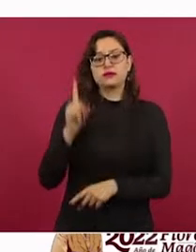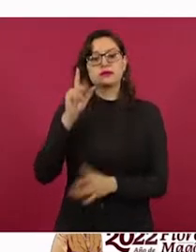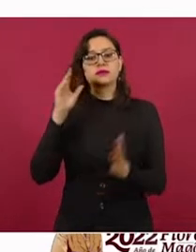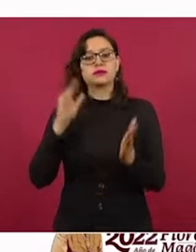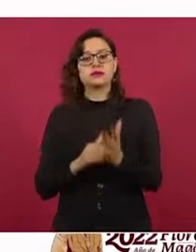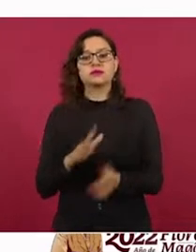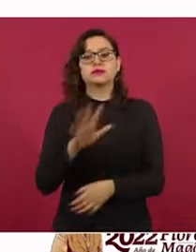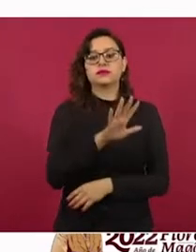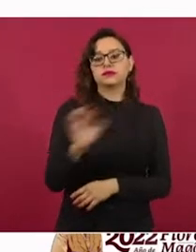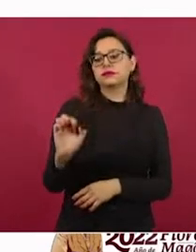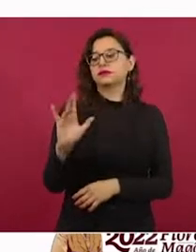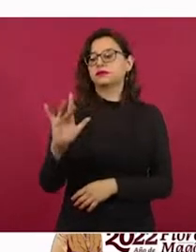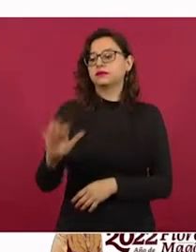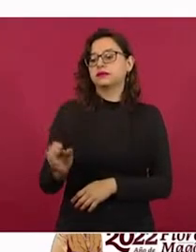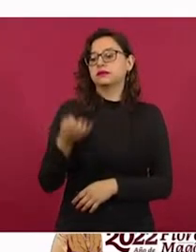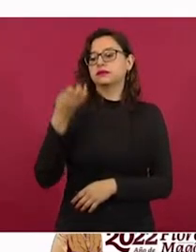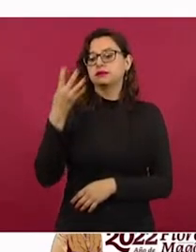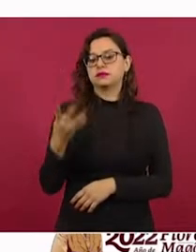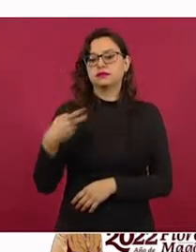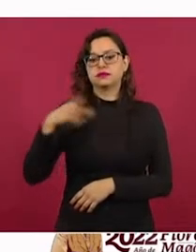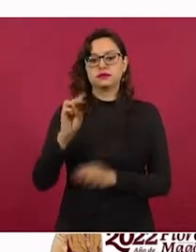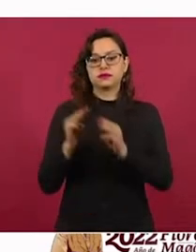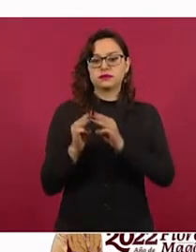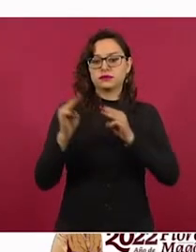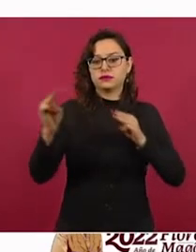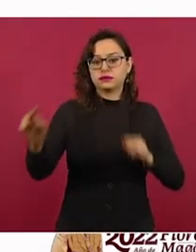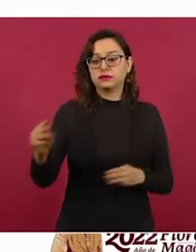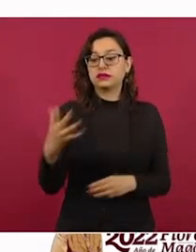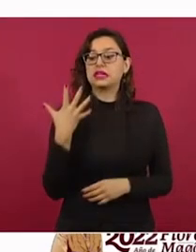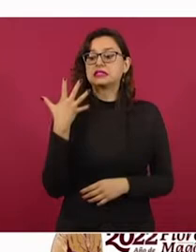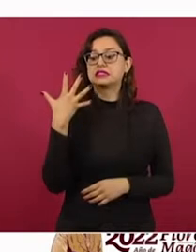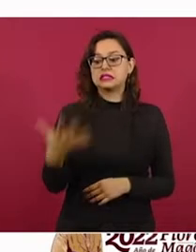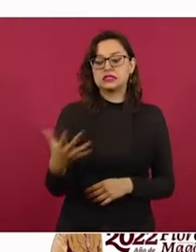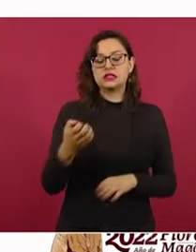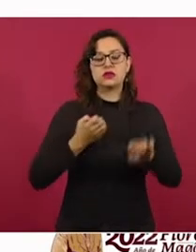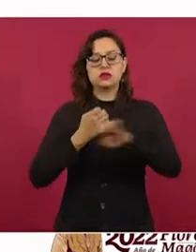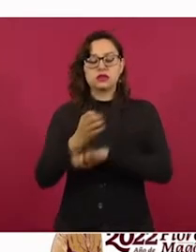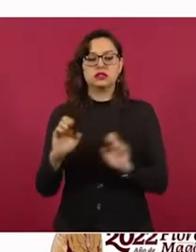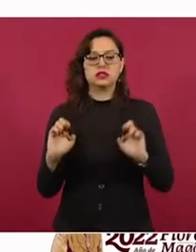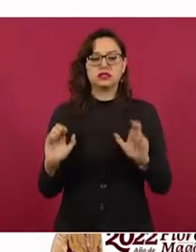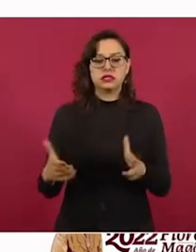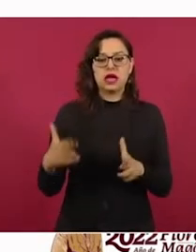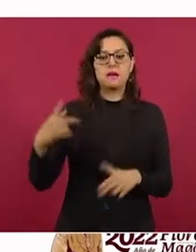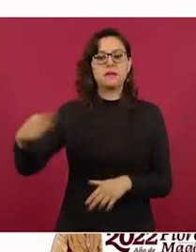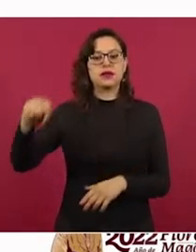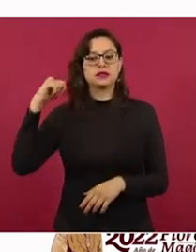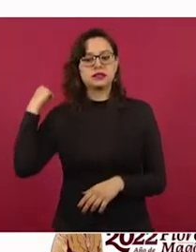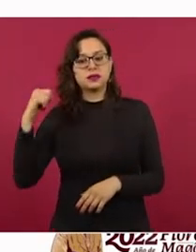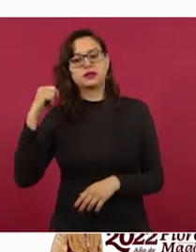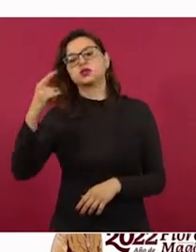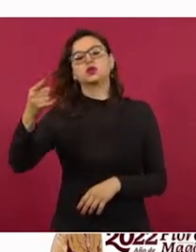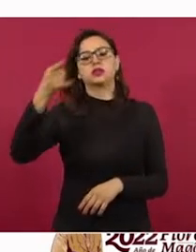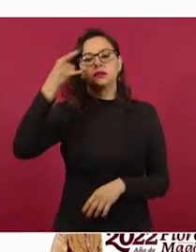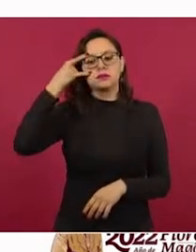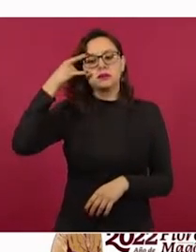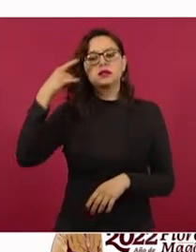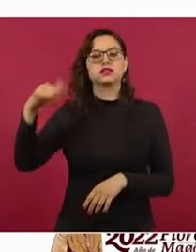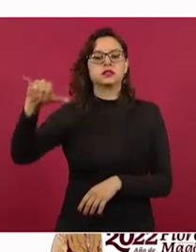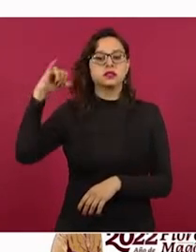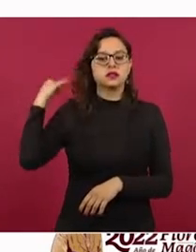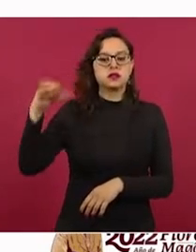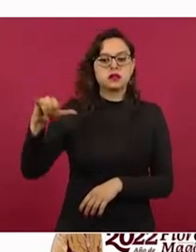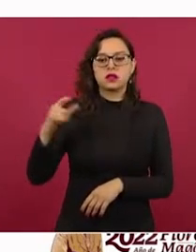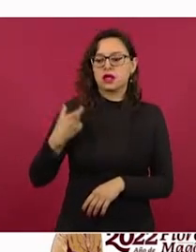1,554 kilómetros a lo largo de 5 estados: Chiapas, Tabasco, Campeche, Yucatán